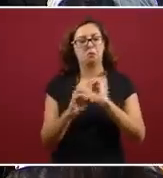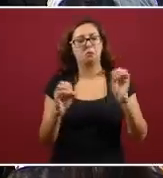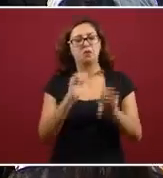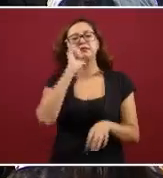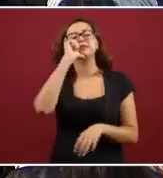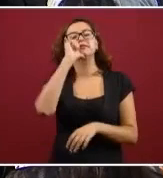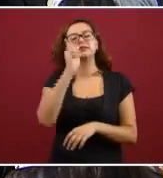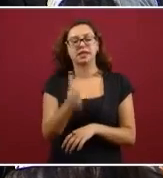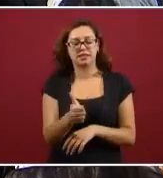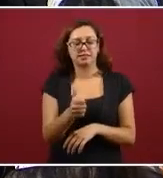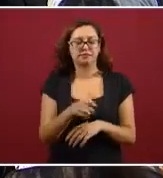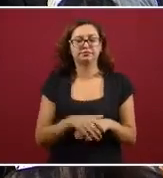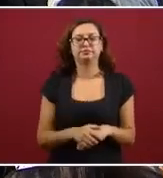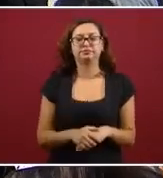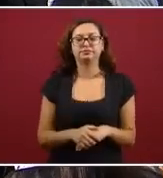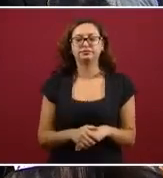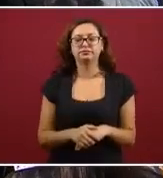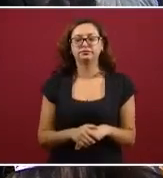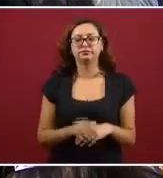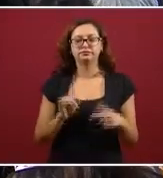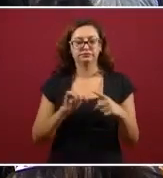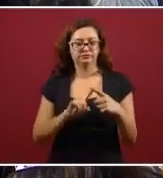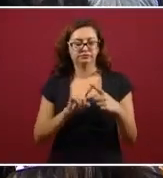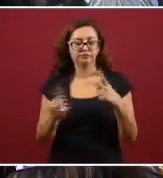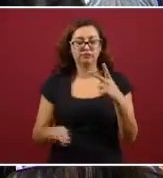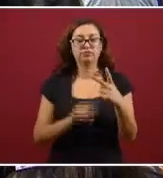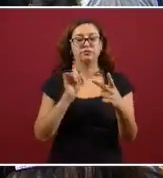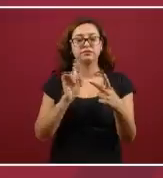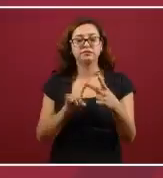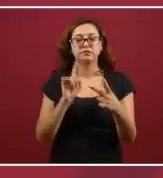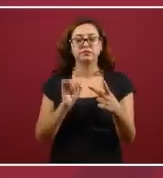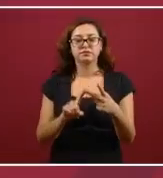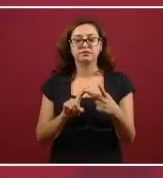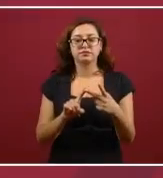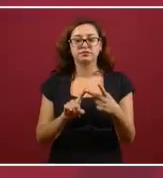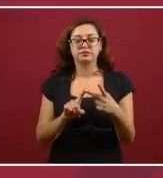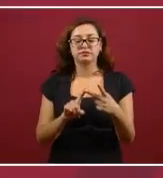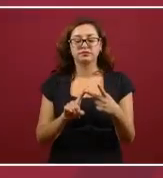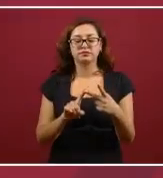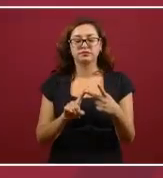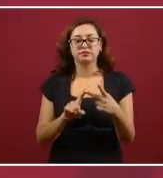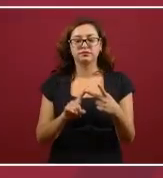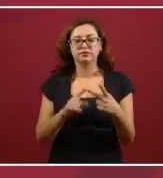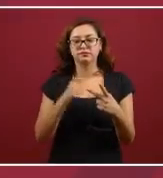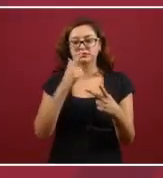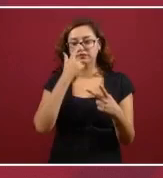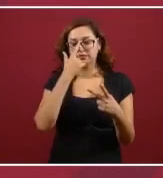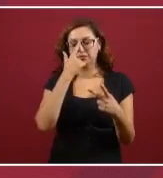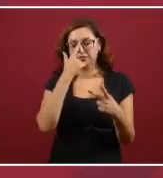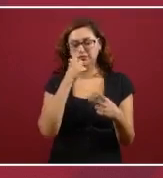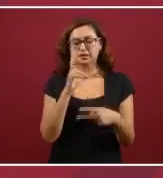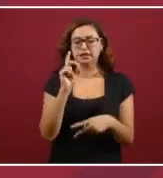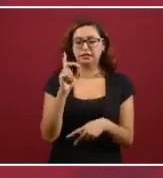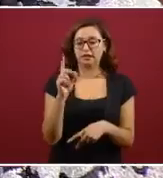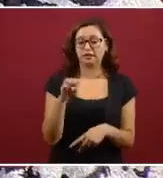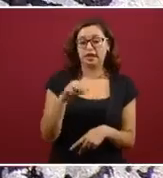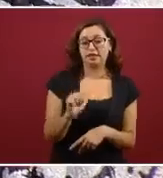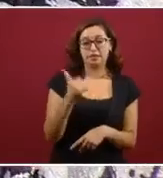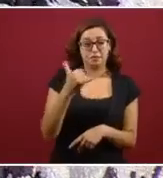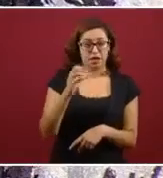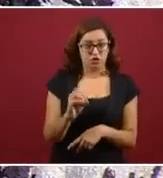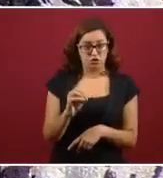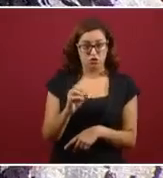aluminio. Esa es por una parte. Y la otra es la amenaza que apareció el 30 de mayo,